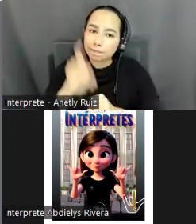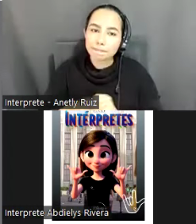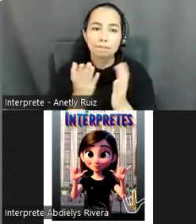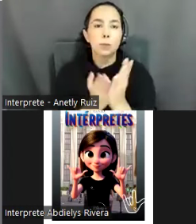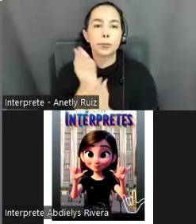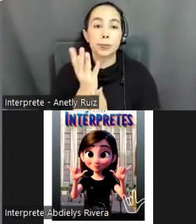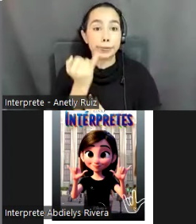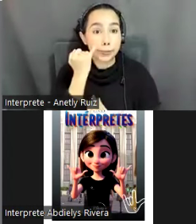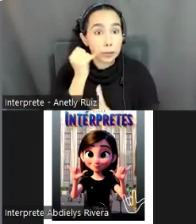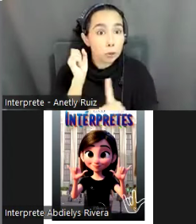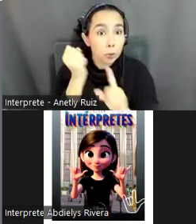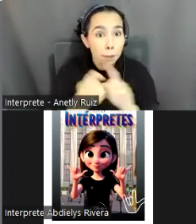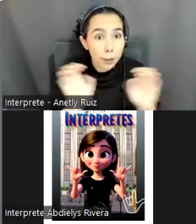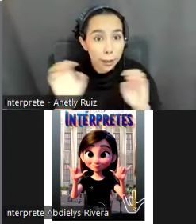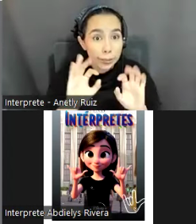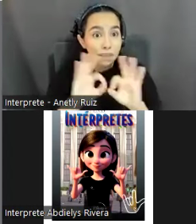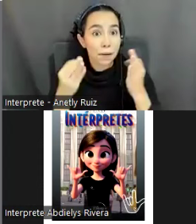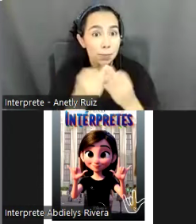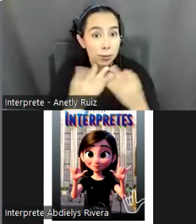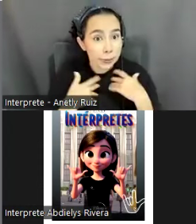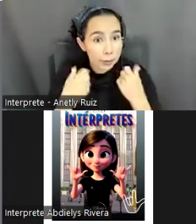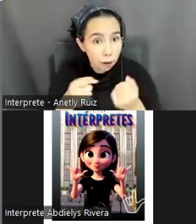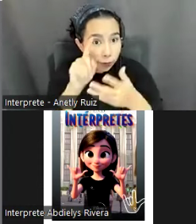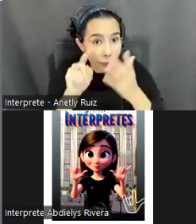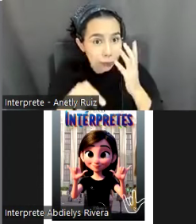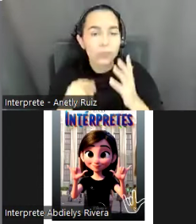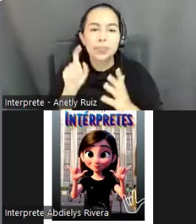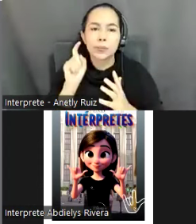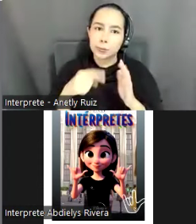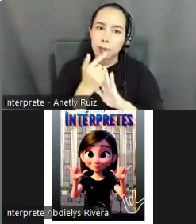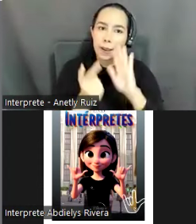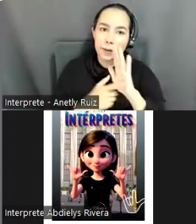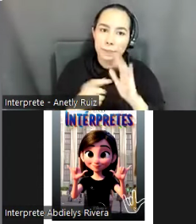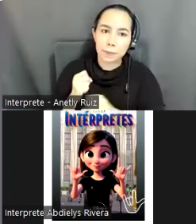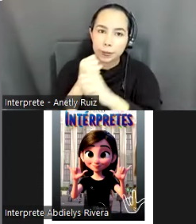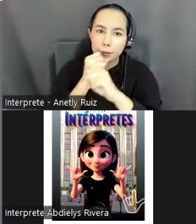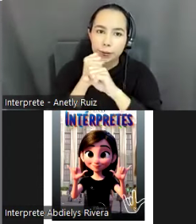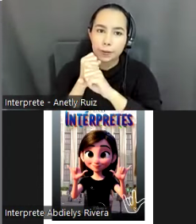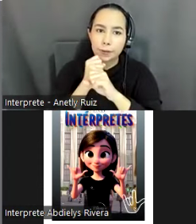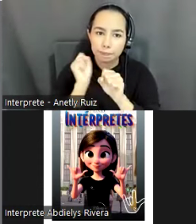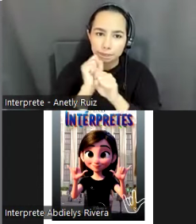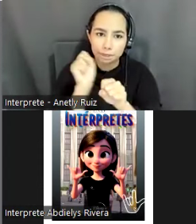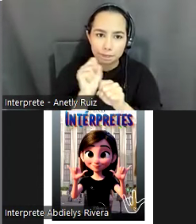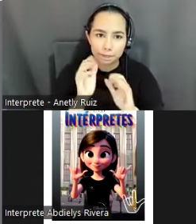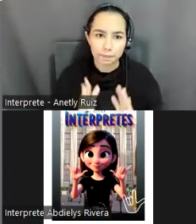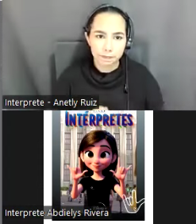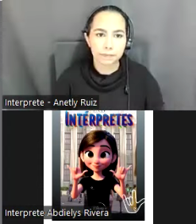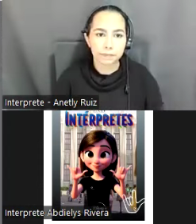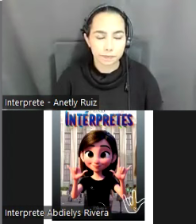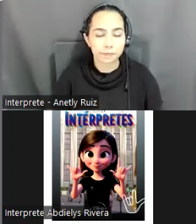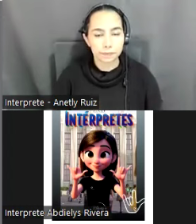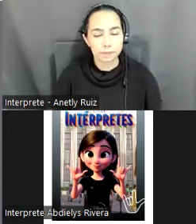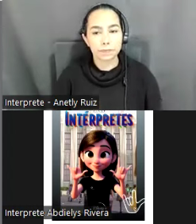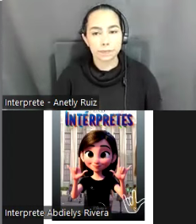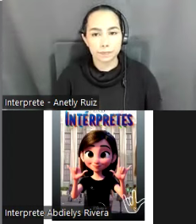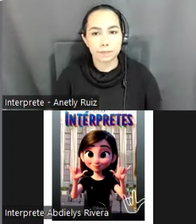¿verdad? Tienes un punto muy válido. No hay reglamentación para eso actual, salvo que sea pues, algún acomodo